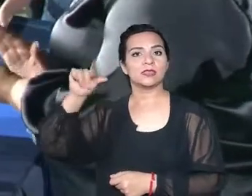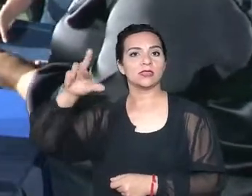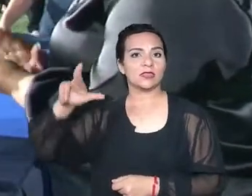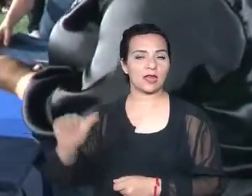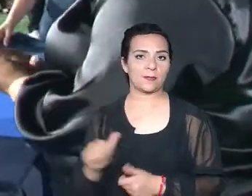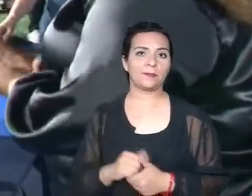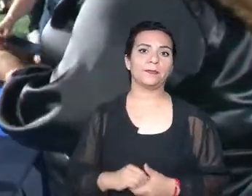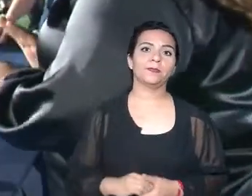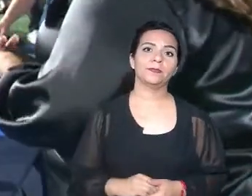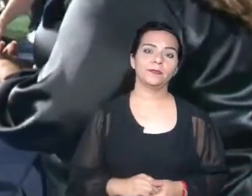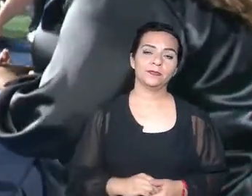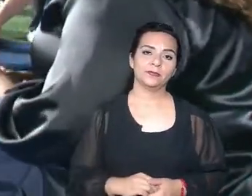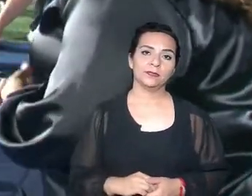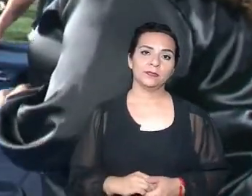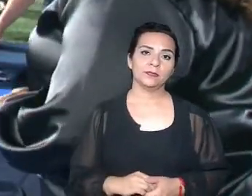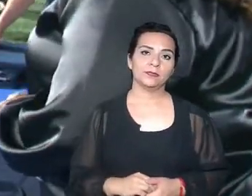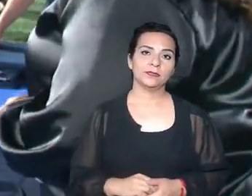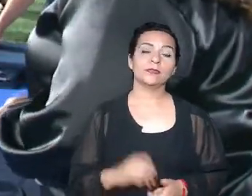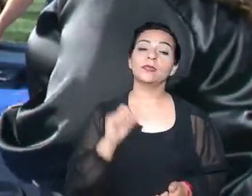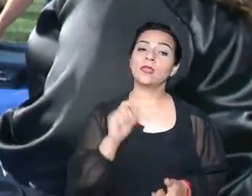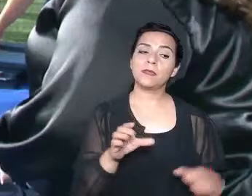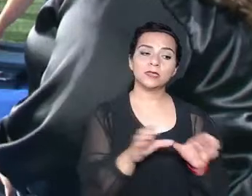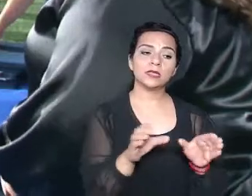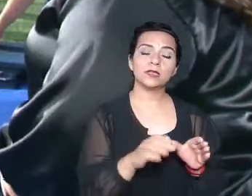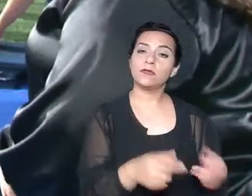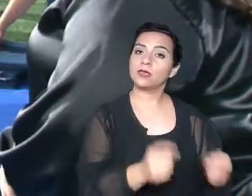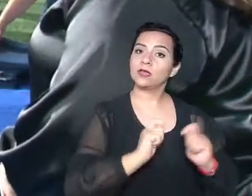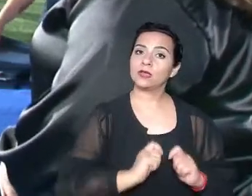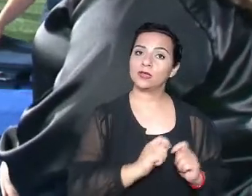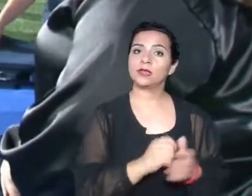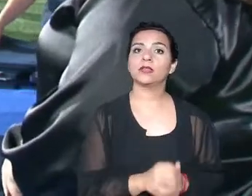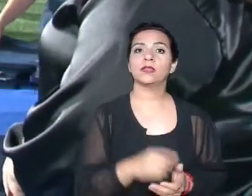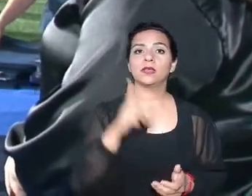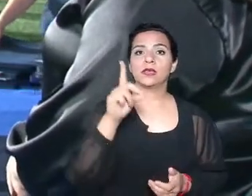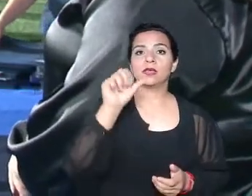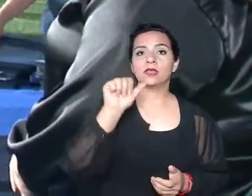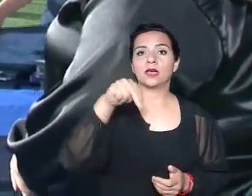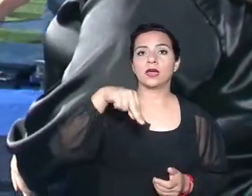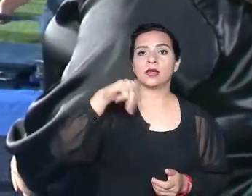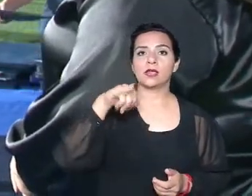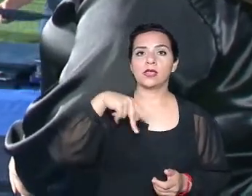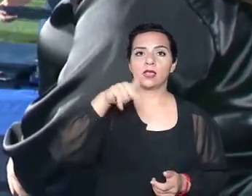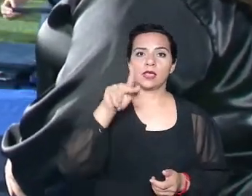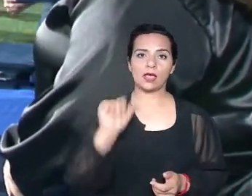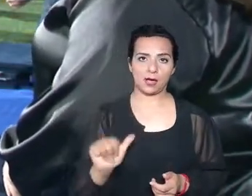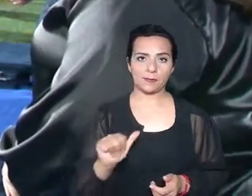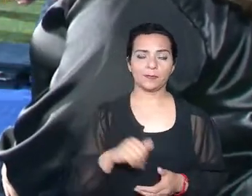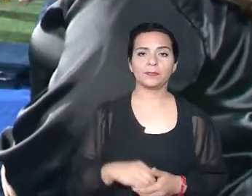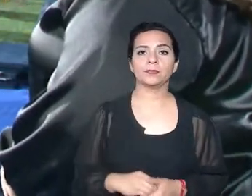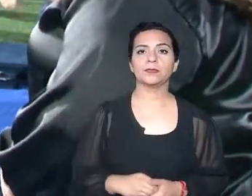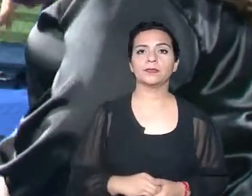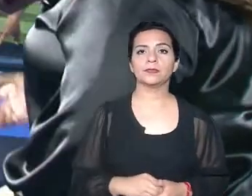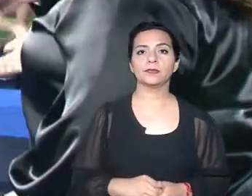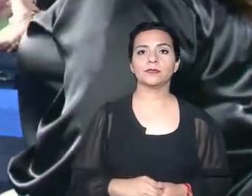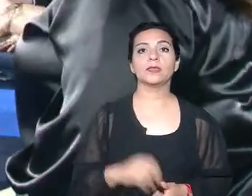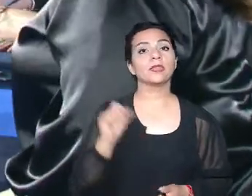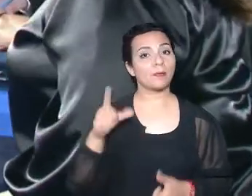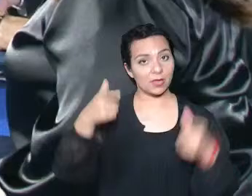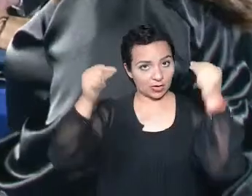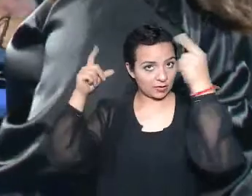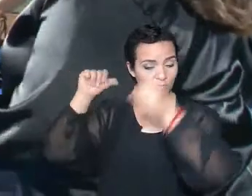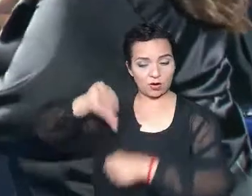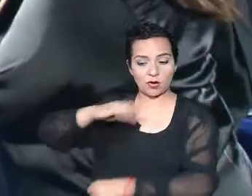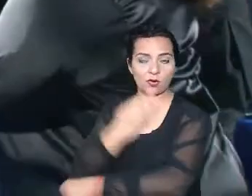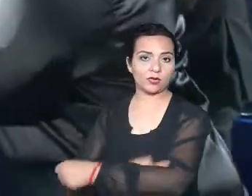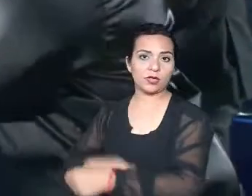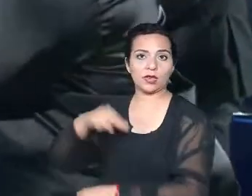Valdés. Recibe su reconocimiento Danica Valquiria Membíbil Durán. Se gradúa también esta